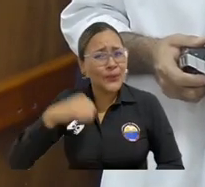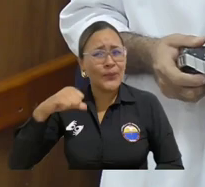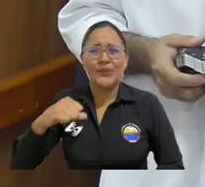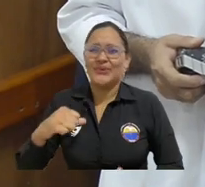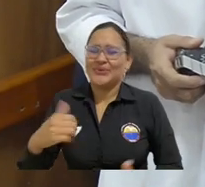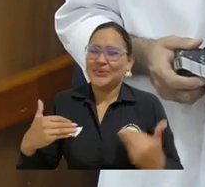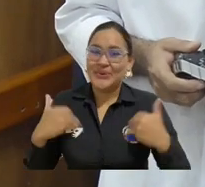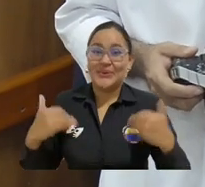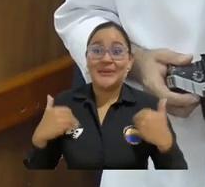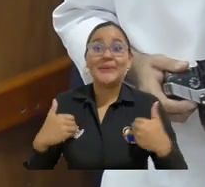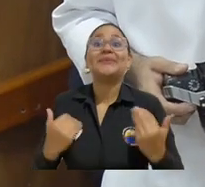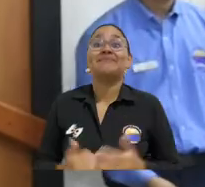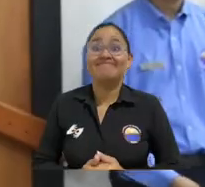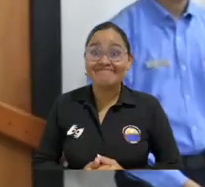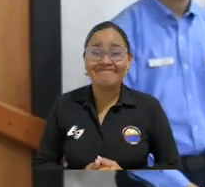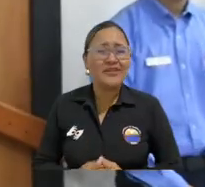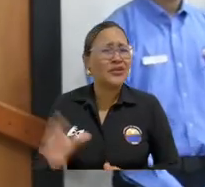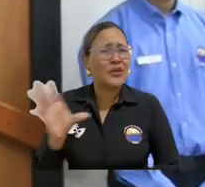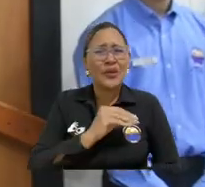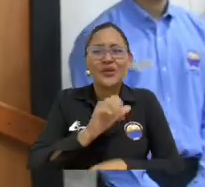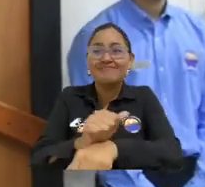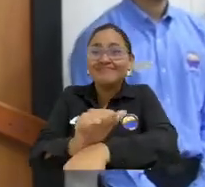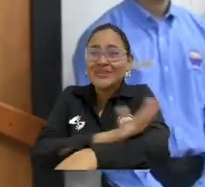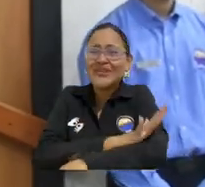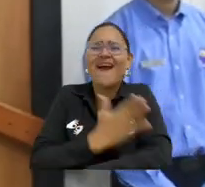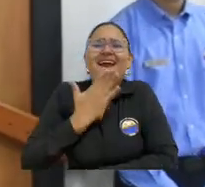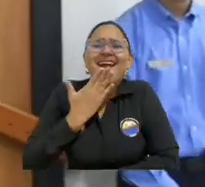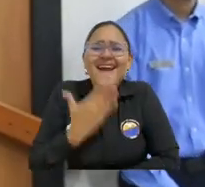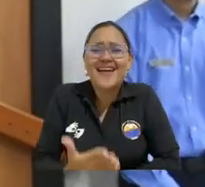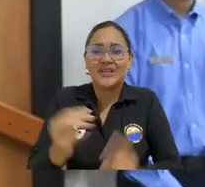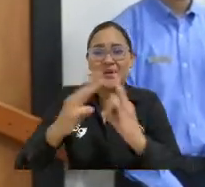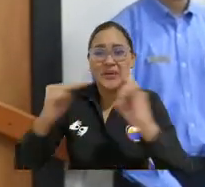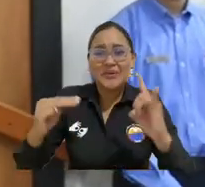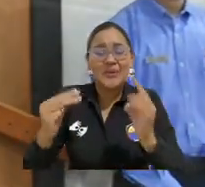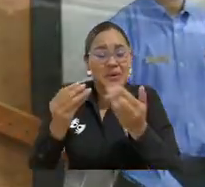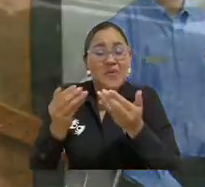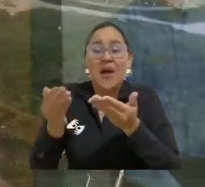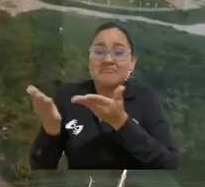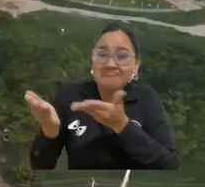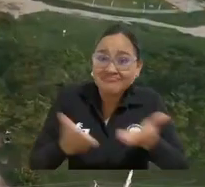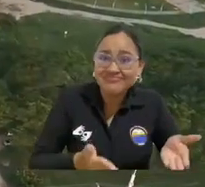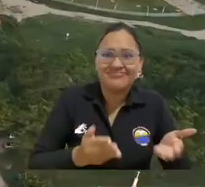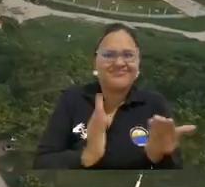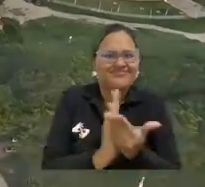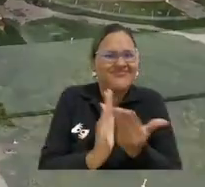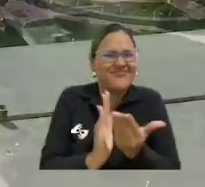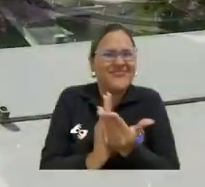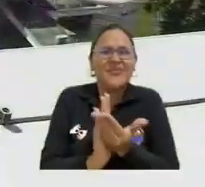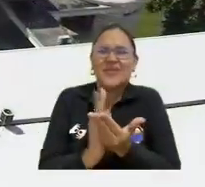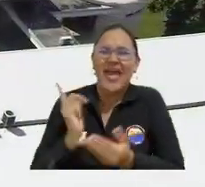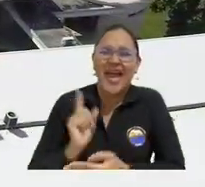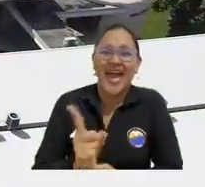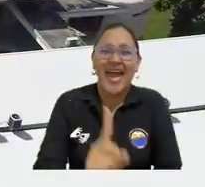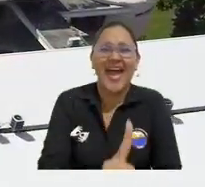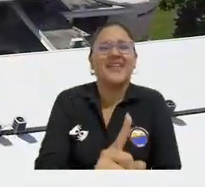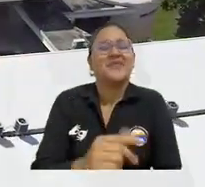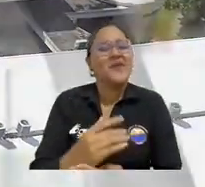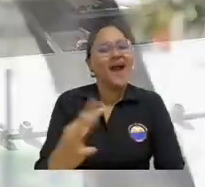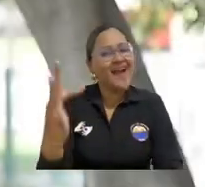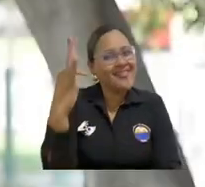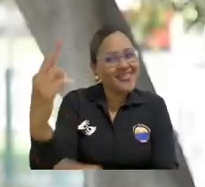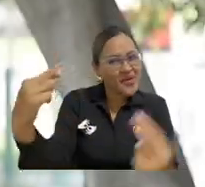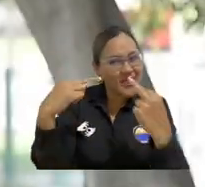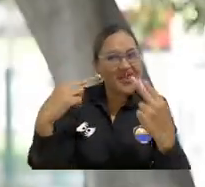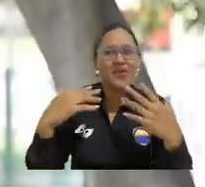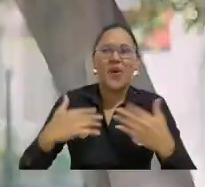en su totalidad. Con emoción agradecieron a la alma mater por abrirle las puertas y ser testigo de este proceso en cada uno de sus